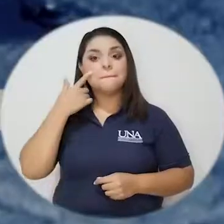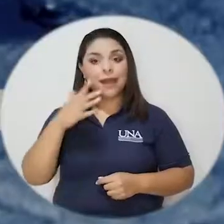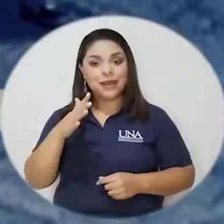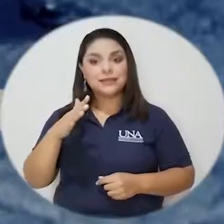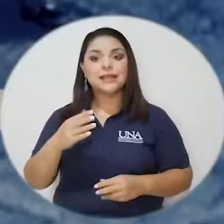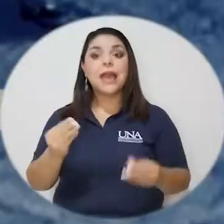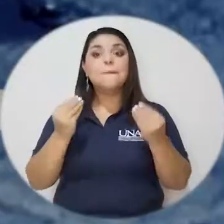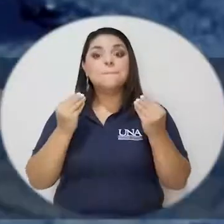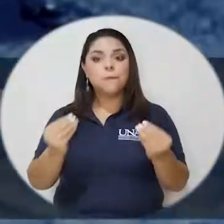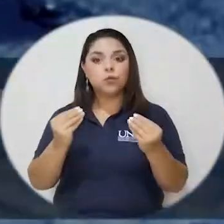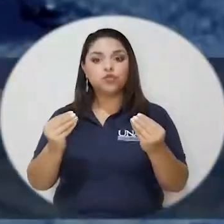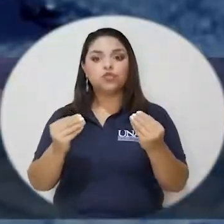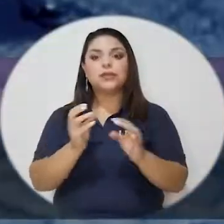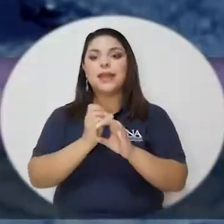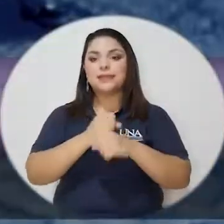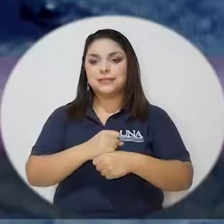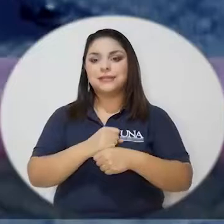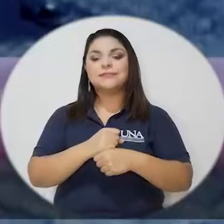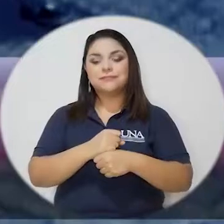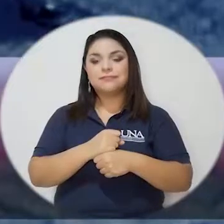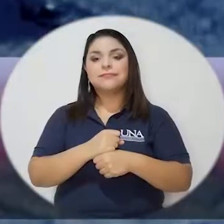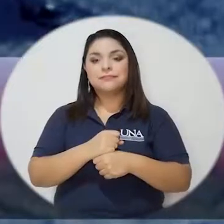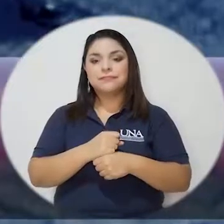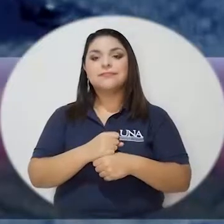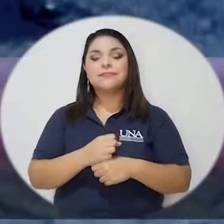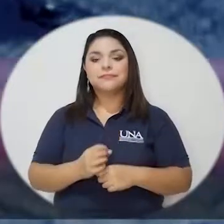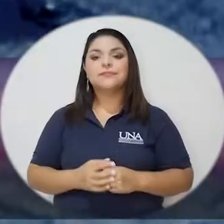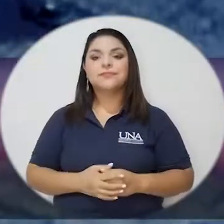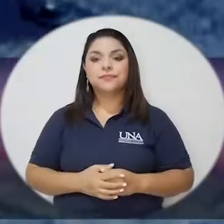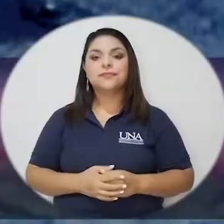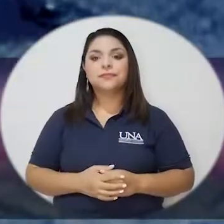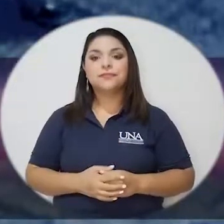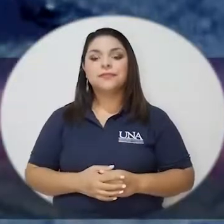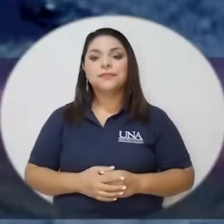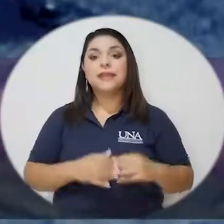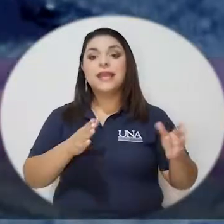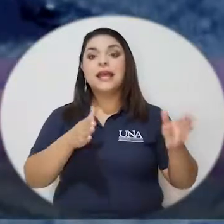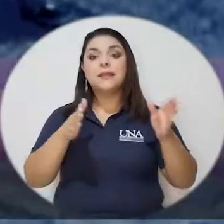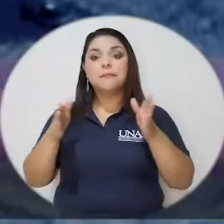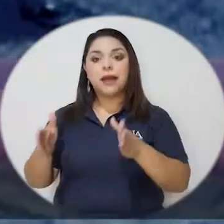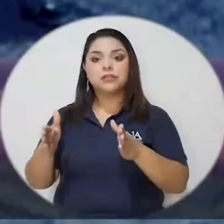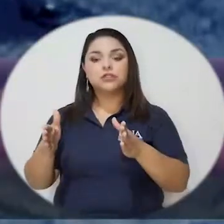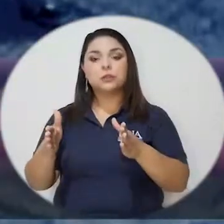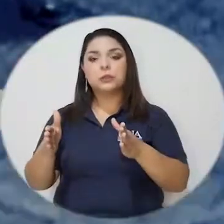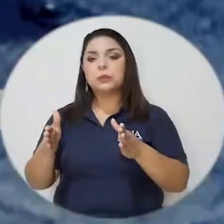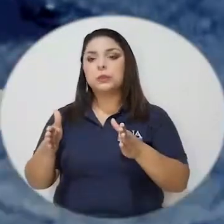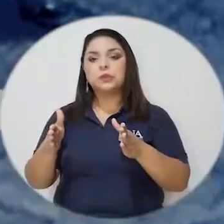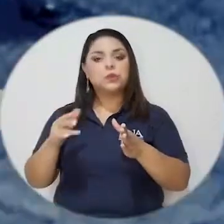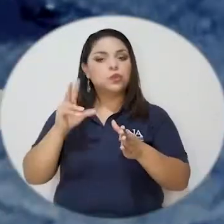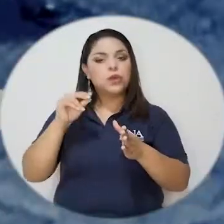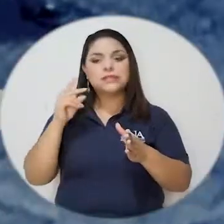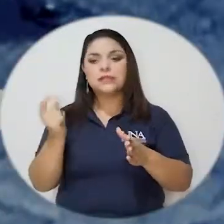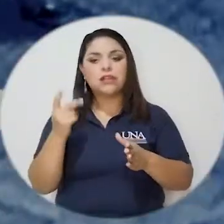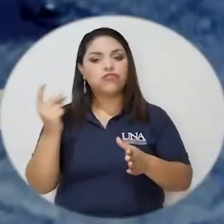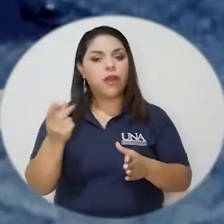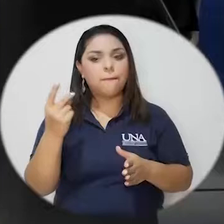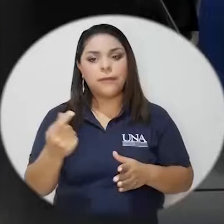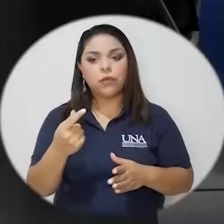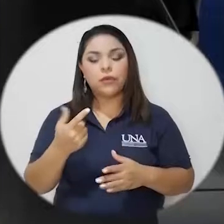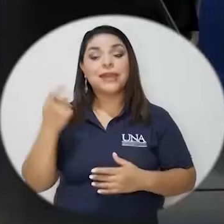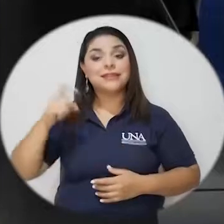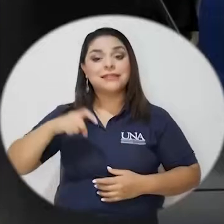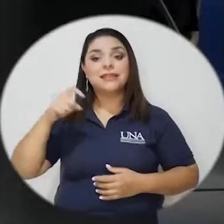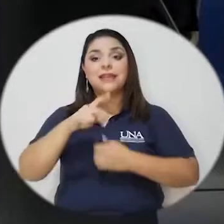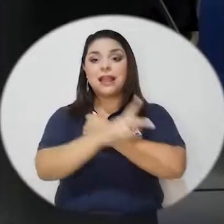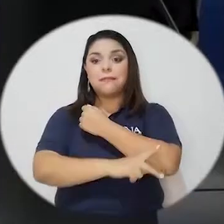Parece que hay mucho que hacer y el paso no es tan rápido como requiere el país para reactivarse económicamente.